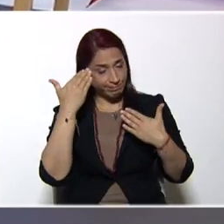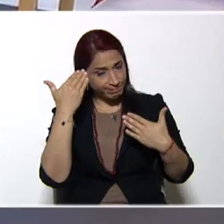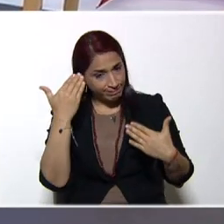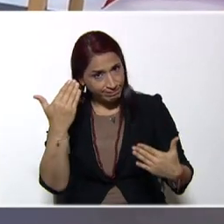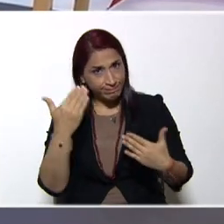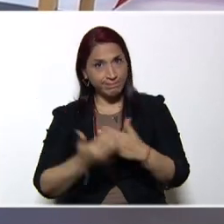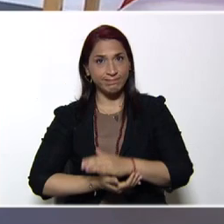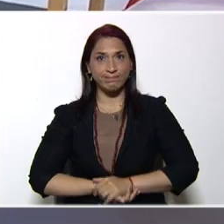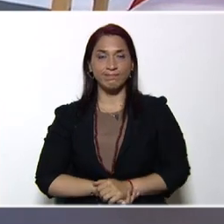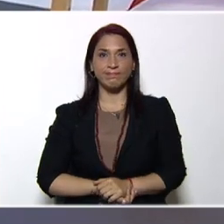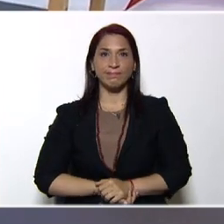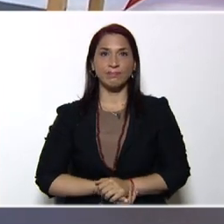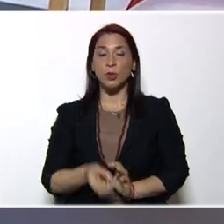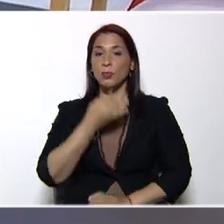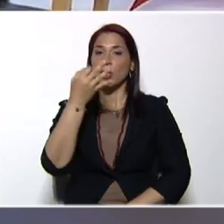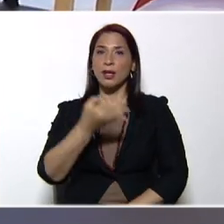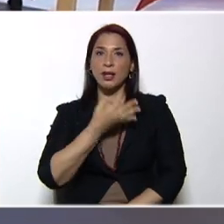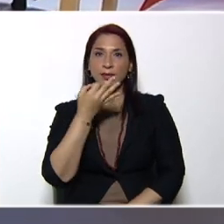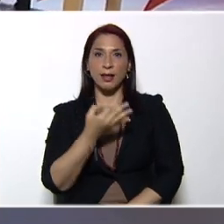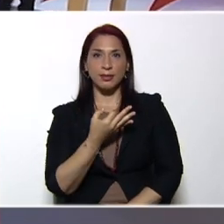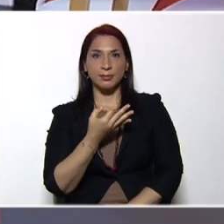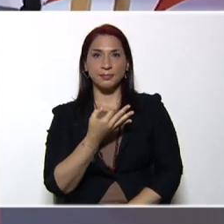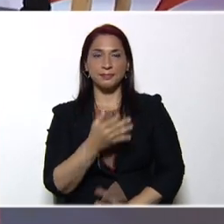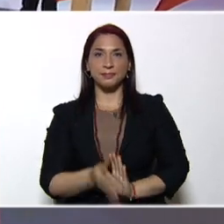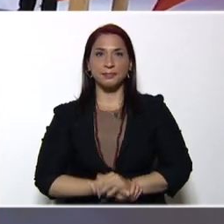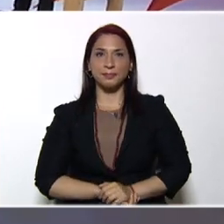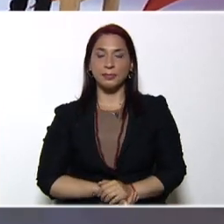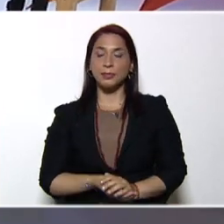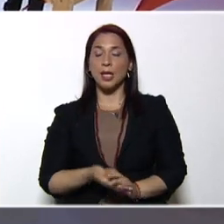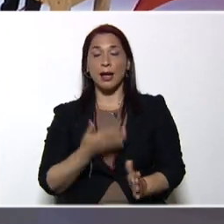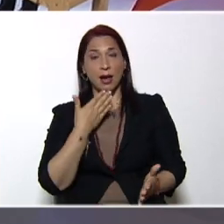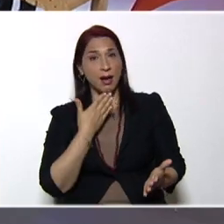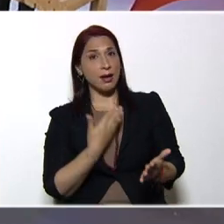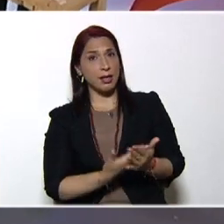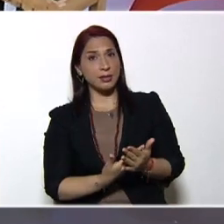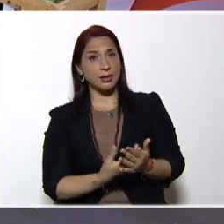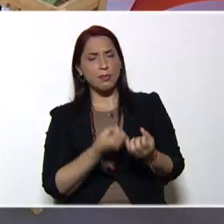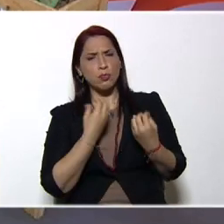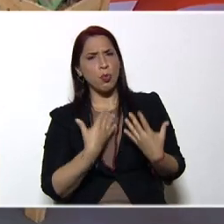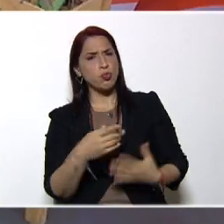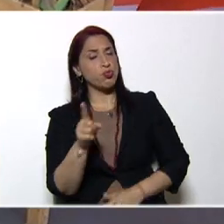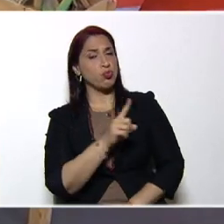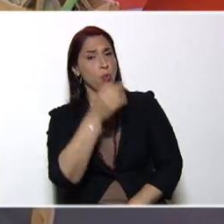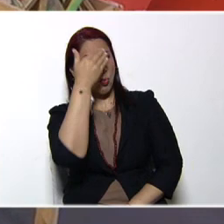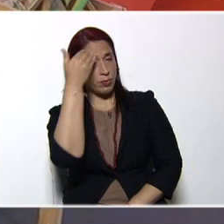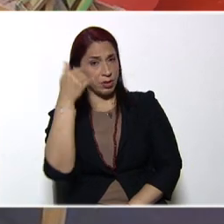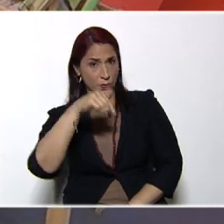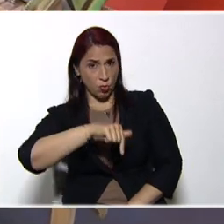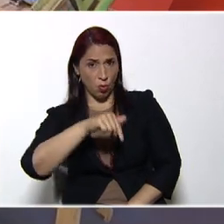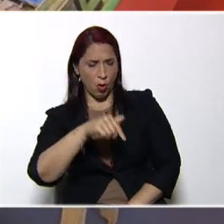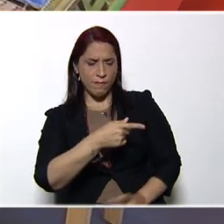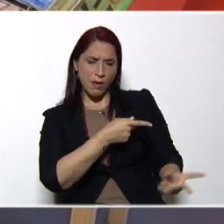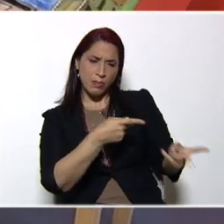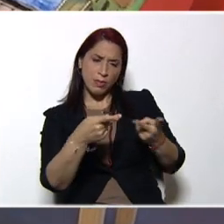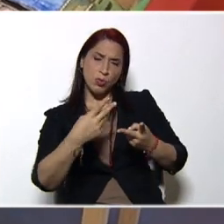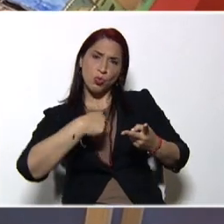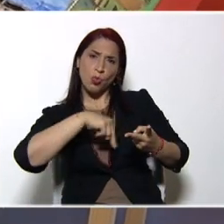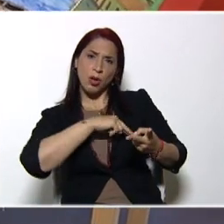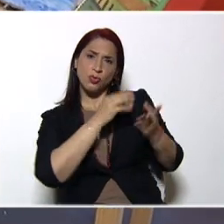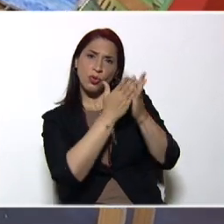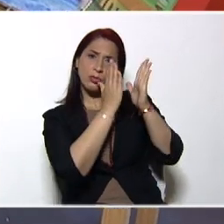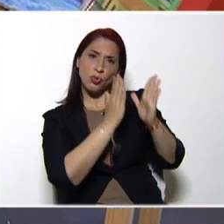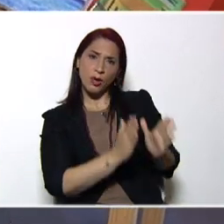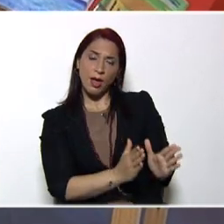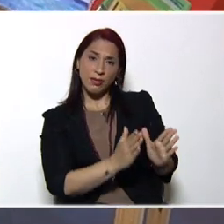Cuatsuja, José Leonardo. Buenas tardes, bienvenido a esta su casa. Gracias, amigo, gracias. Y bueno, no nos olvidemos hoy de darle la bienvenida a nuestros estudiantes